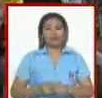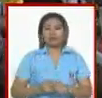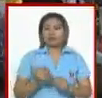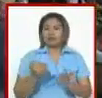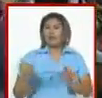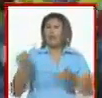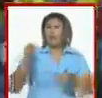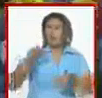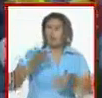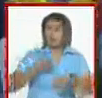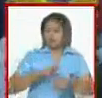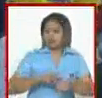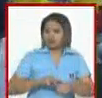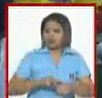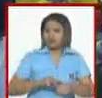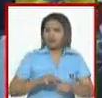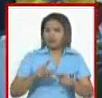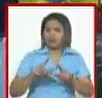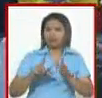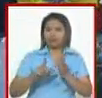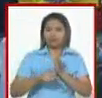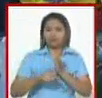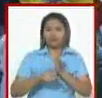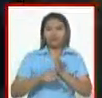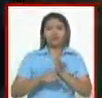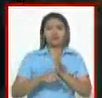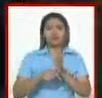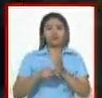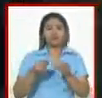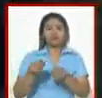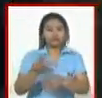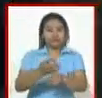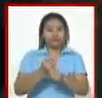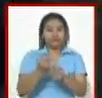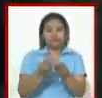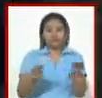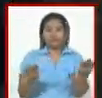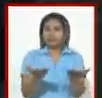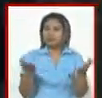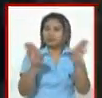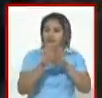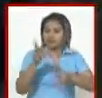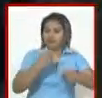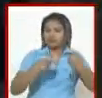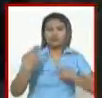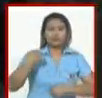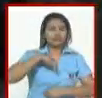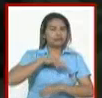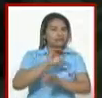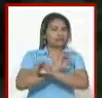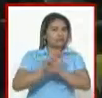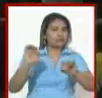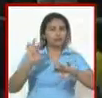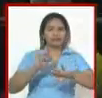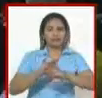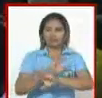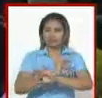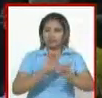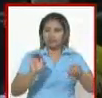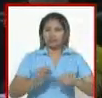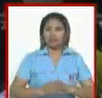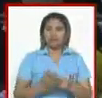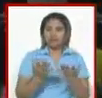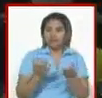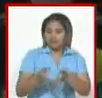intereses y encima se va creciendo le confisca sus bienes decidirá su negocio y nosotros no hacemos nada de todas esas cosas